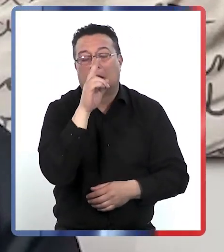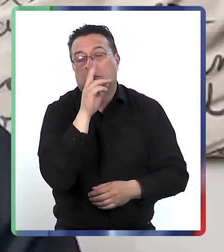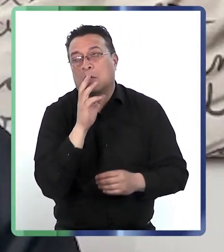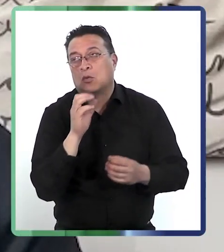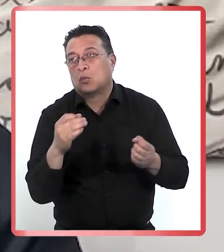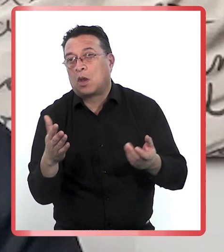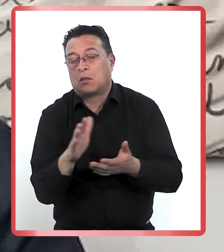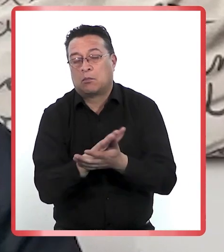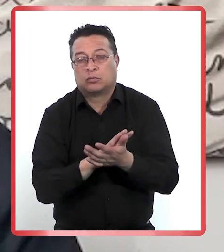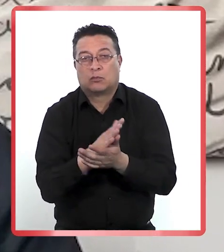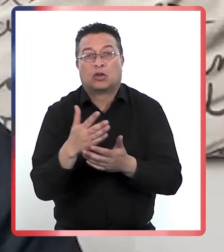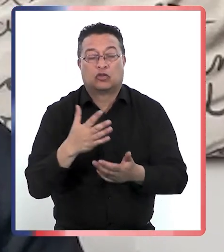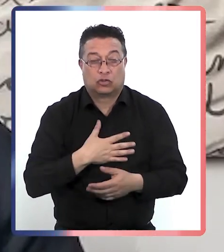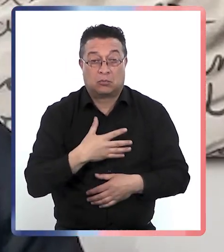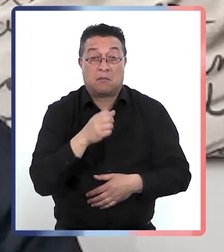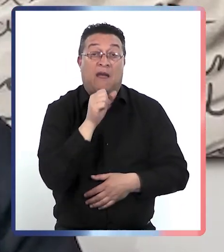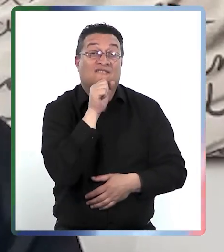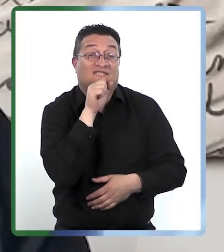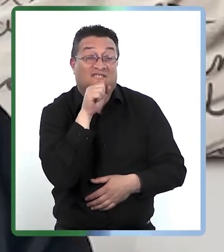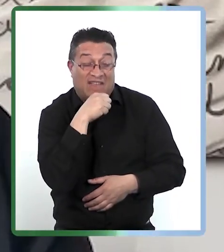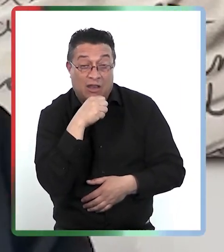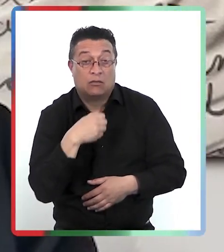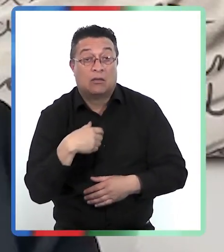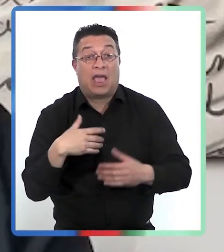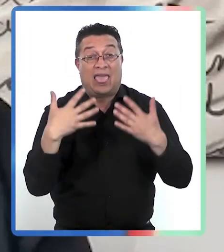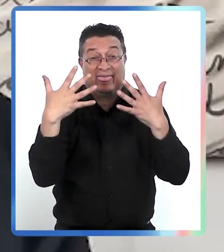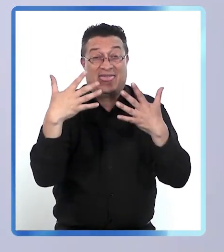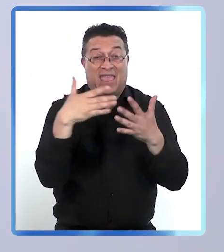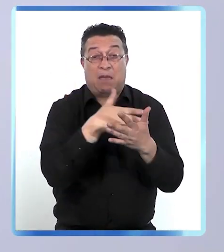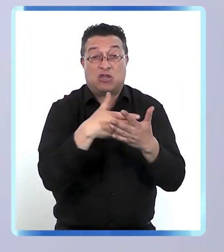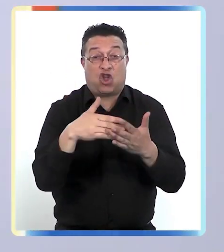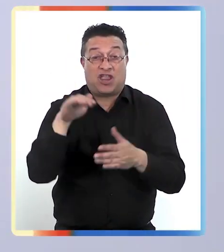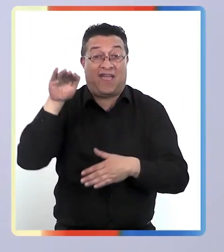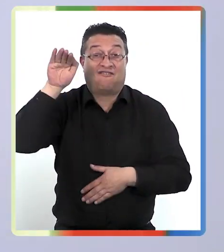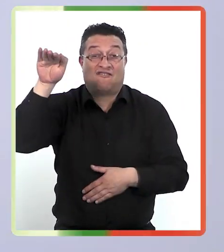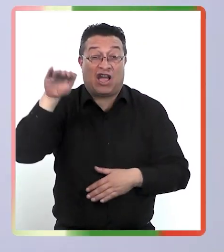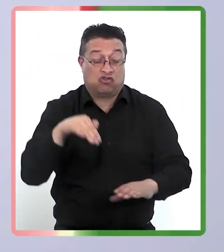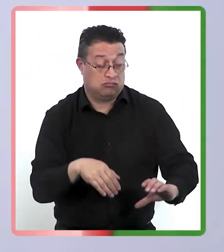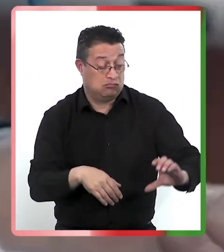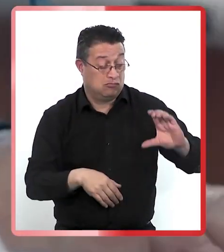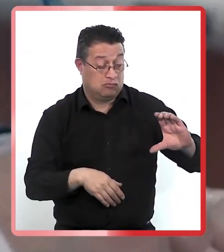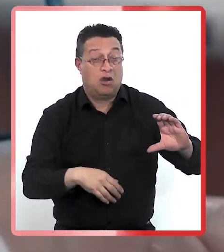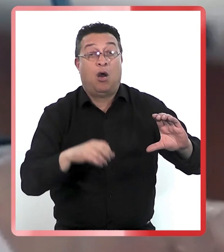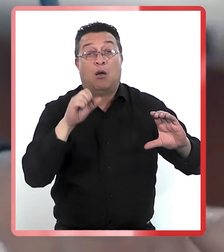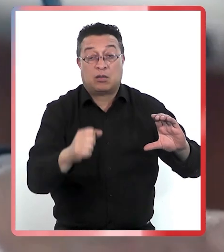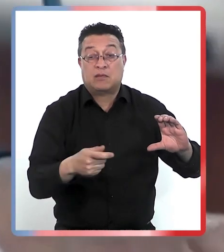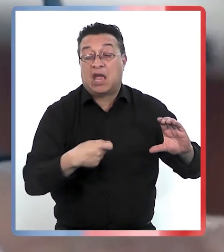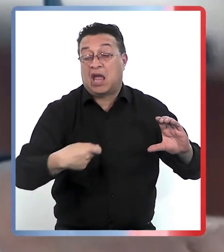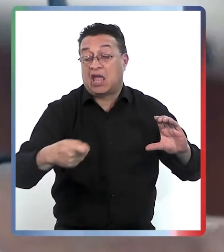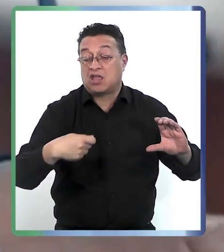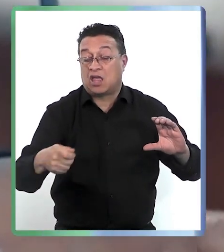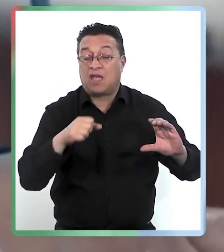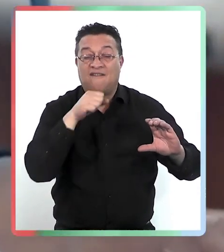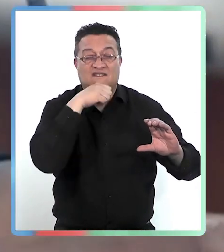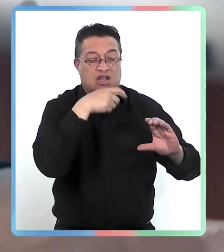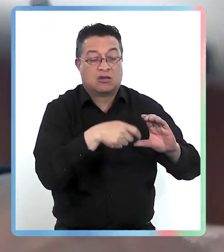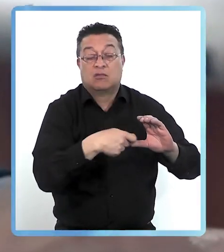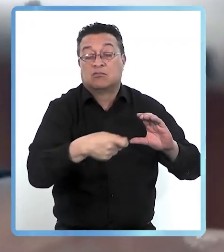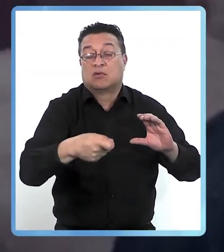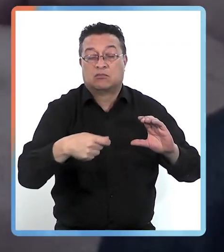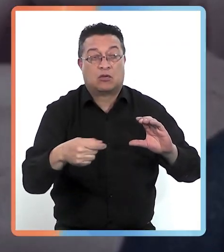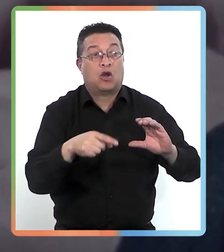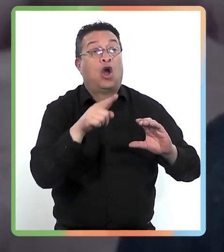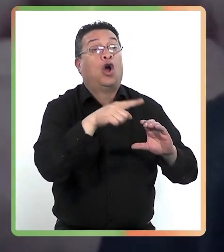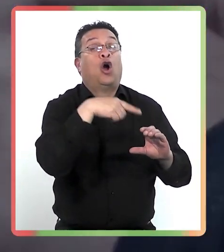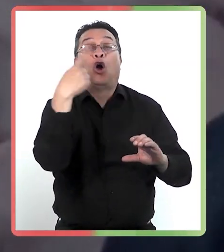pero es como que tú dijeras, mira, yo llegué a la vejez con 10 millones en el banco y por lo tanto puedo soportar los gastos de la vejez de mejor